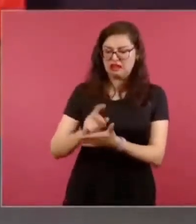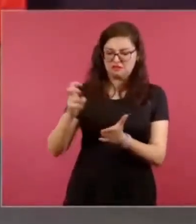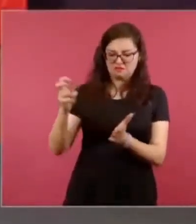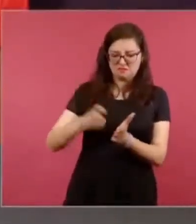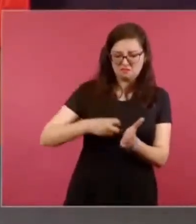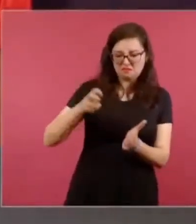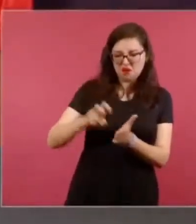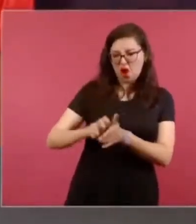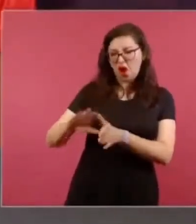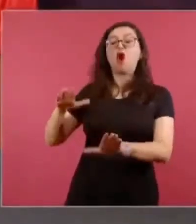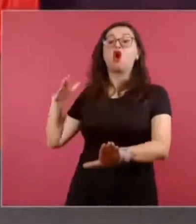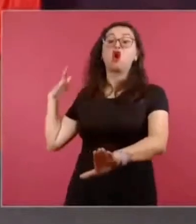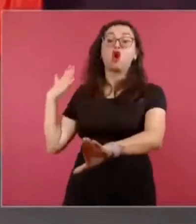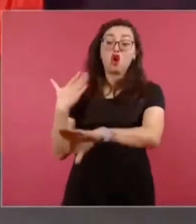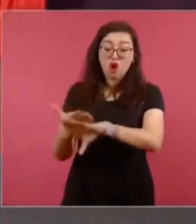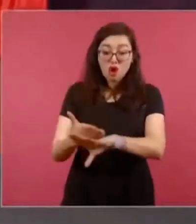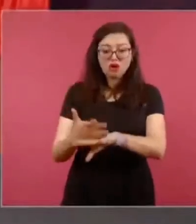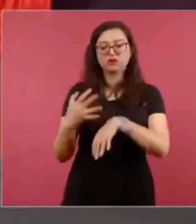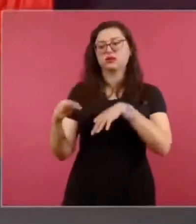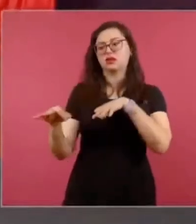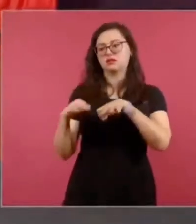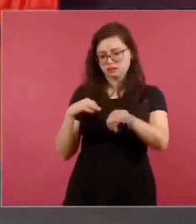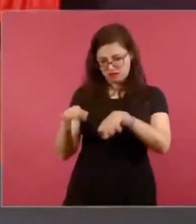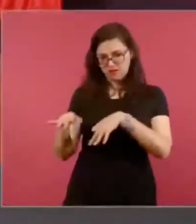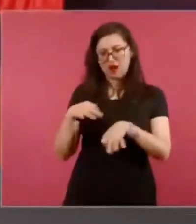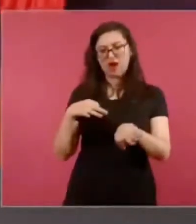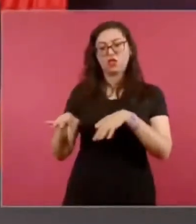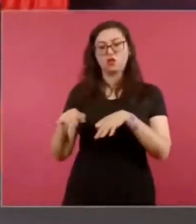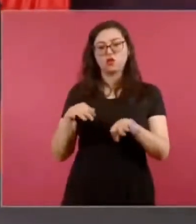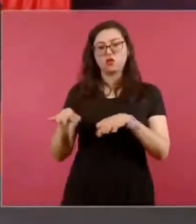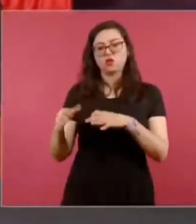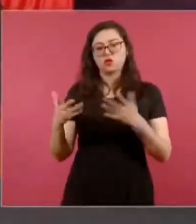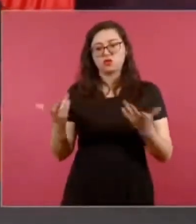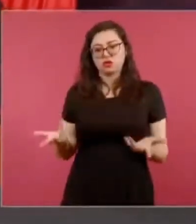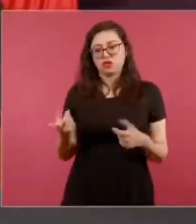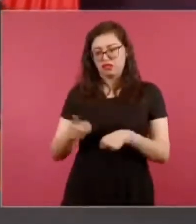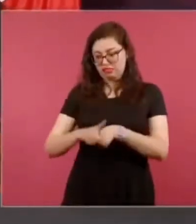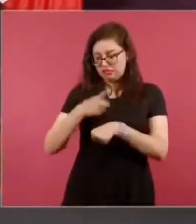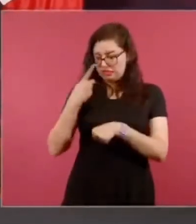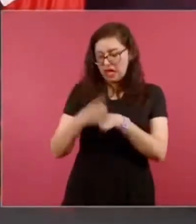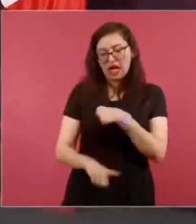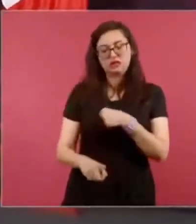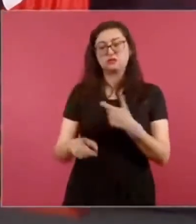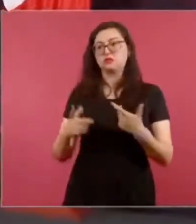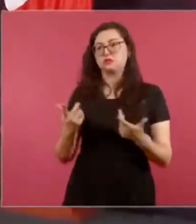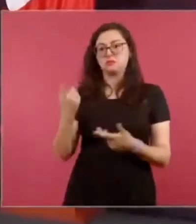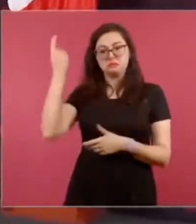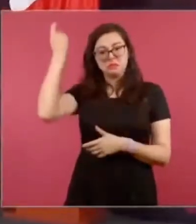un daño causado en el periodo neoliberal,